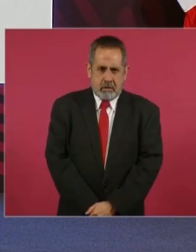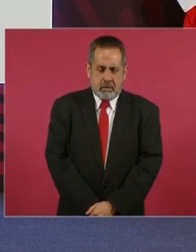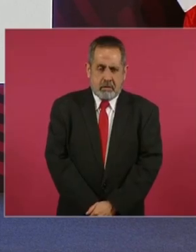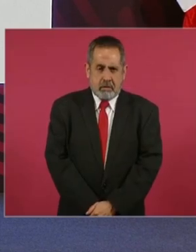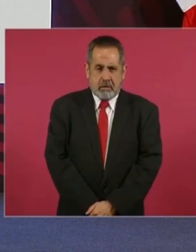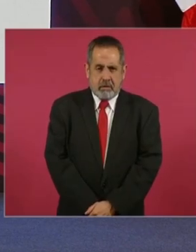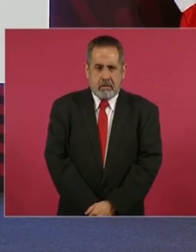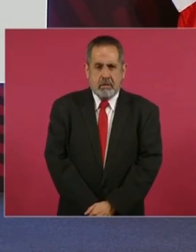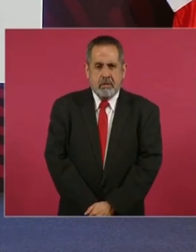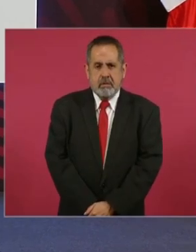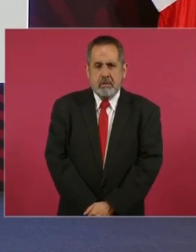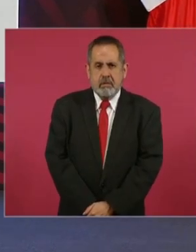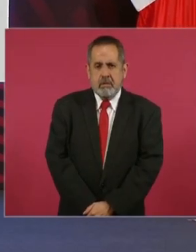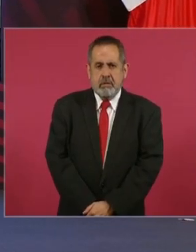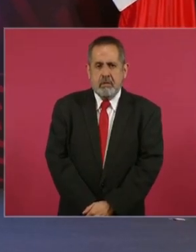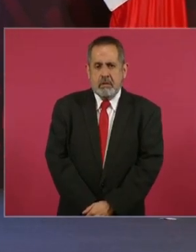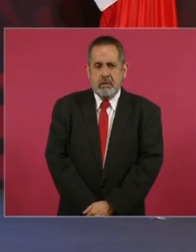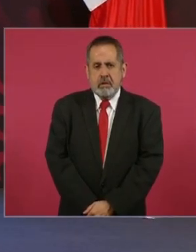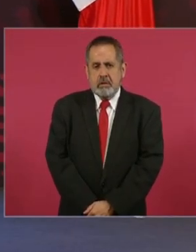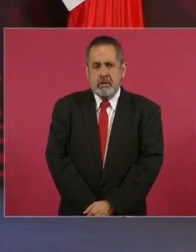19